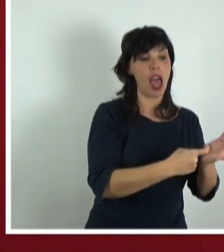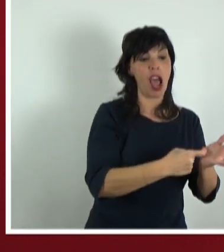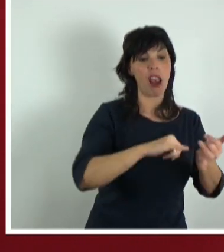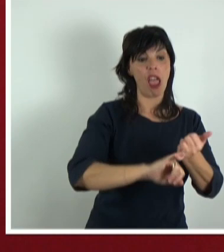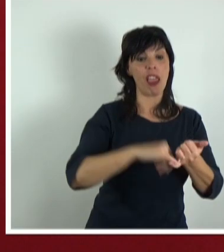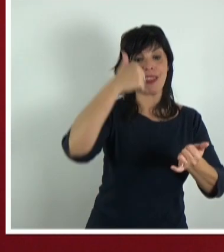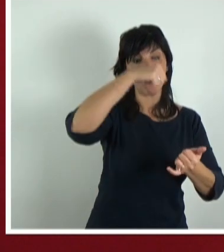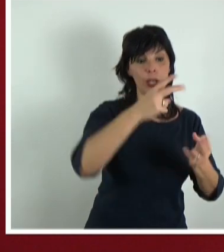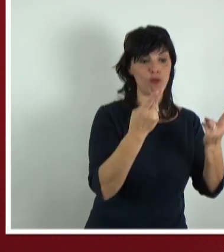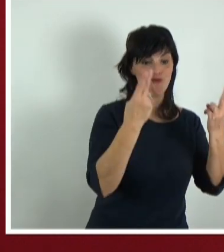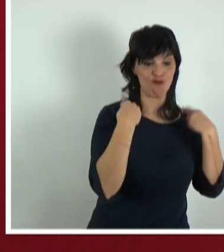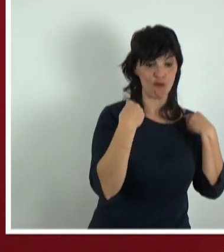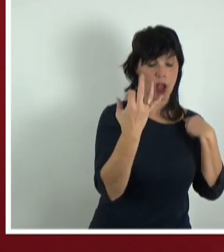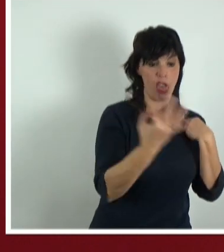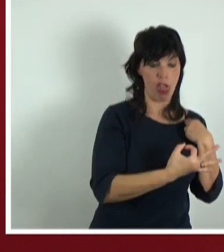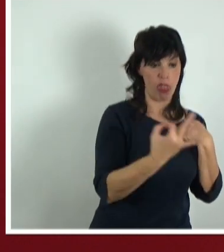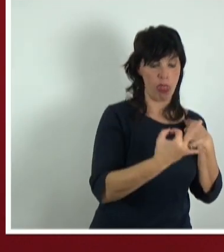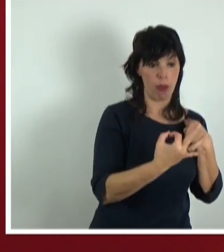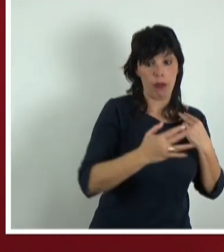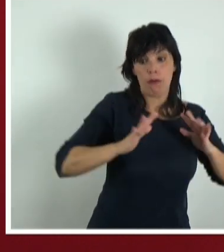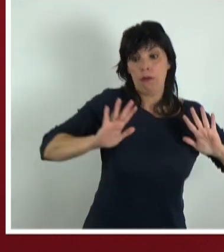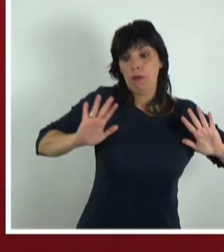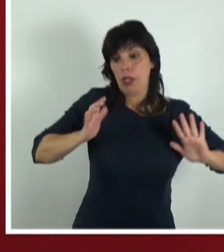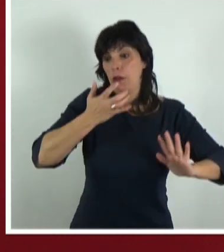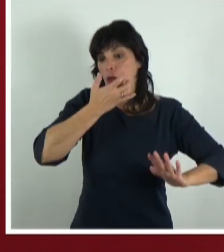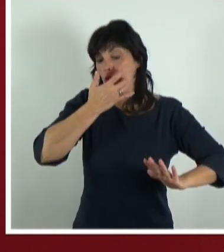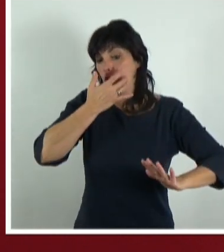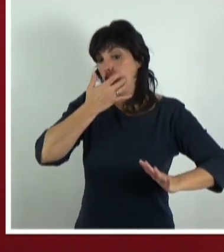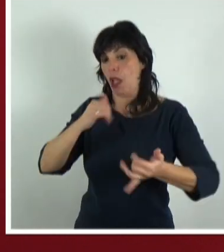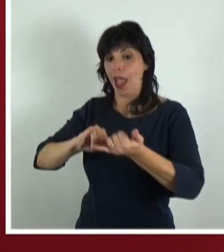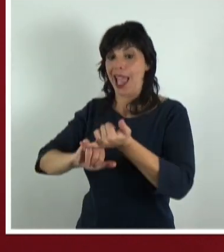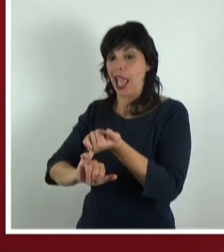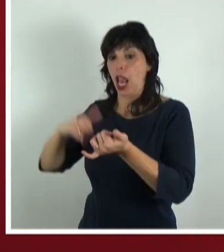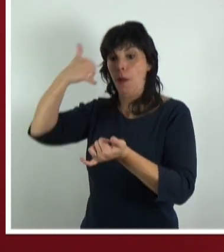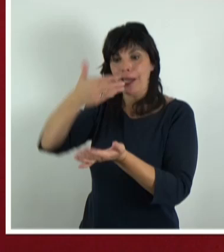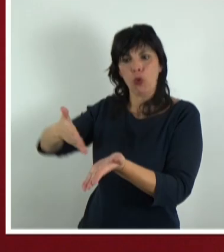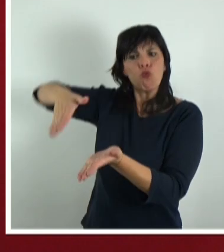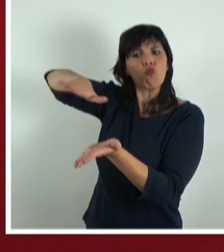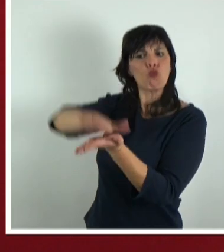Pero si el marido muere, ella queda libre de la ley del marido.